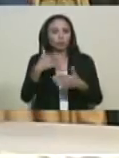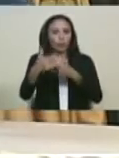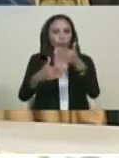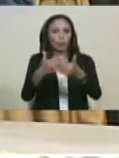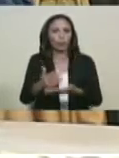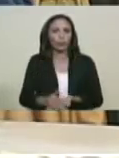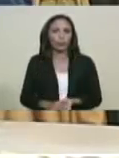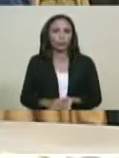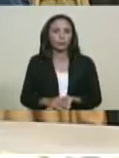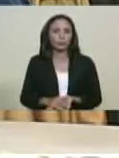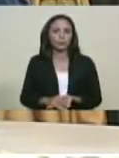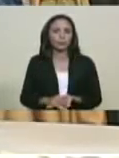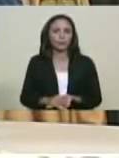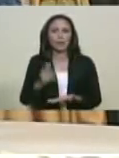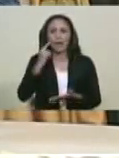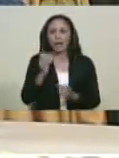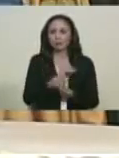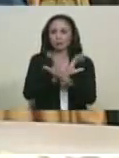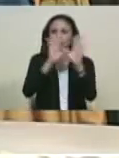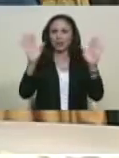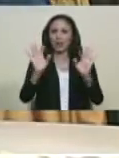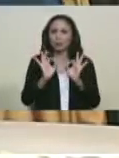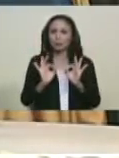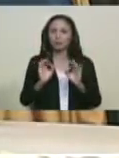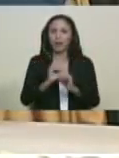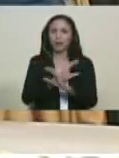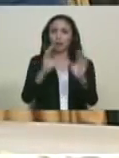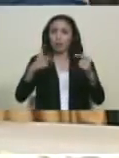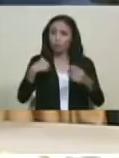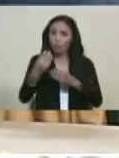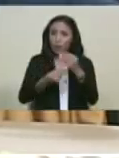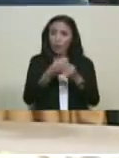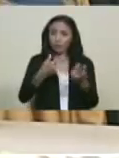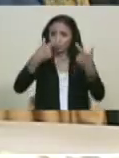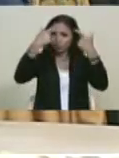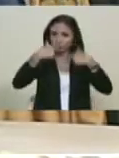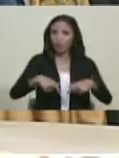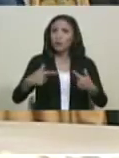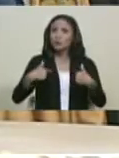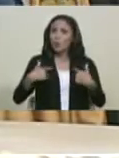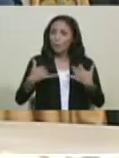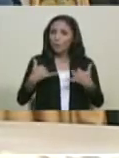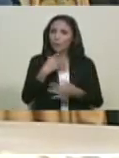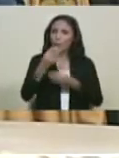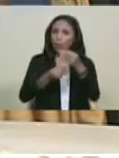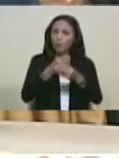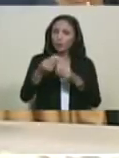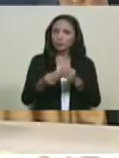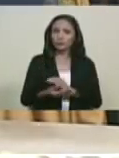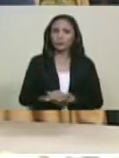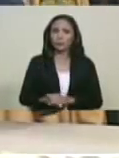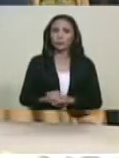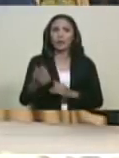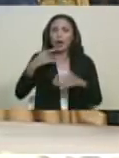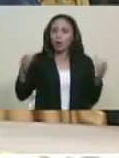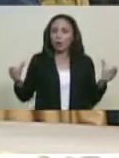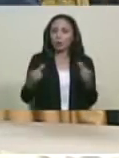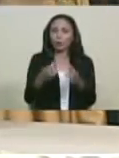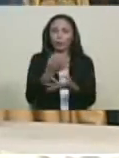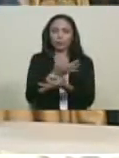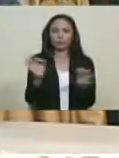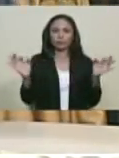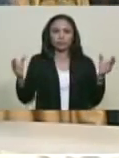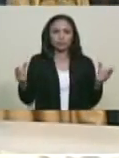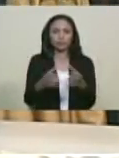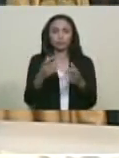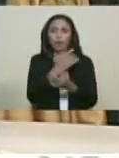conozco cada detalle de este programa porque lo elaborado personalmente con el apoyo de este tremendo equipo y el apoyo de